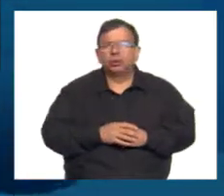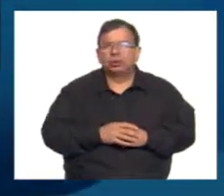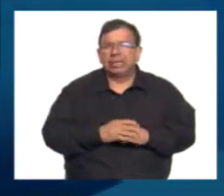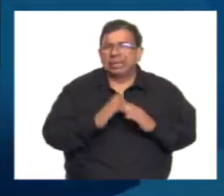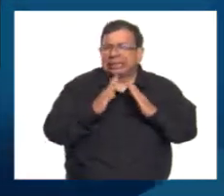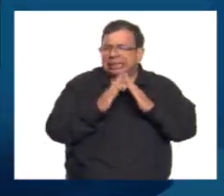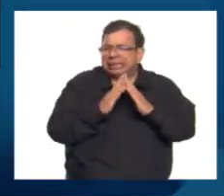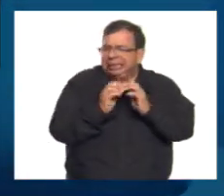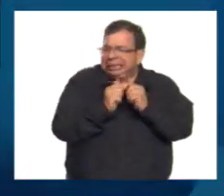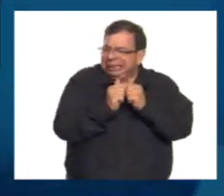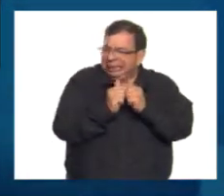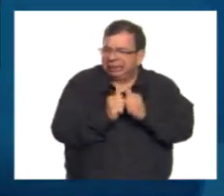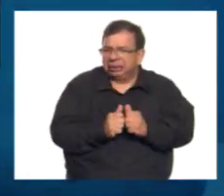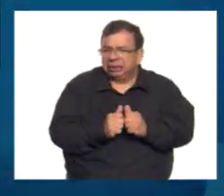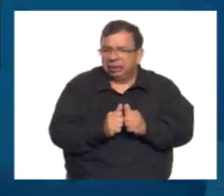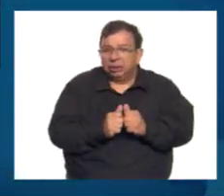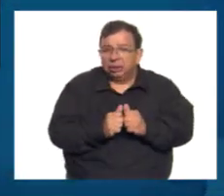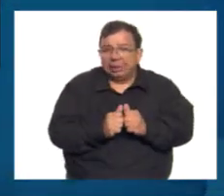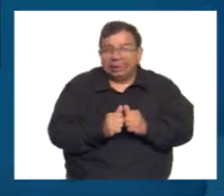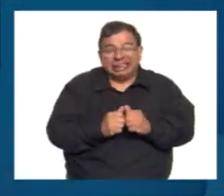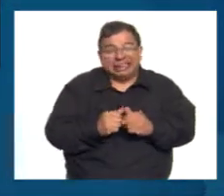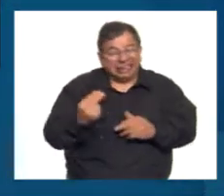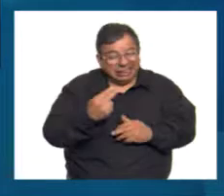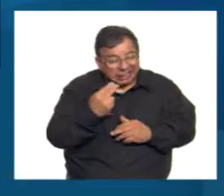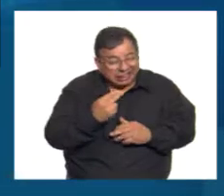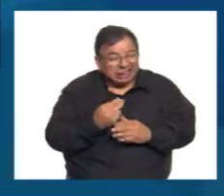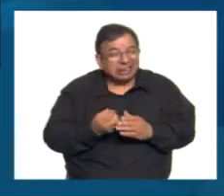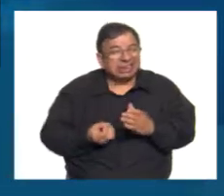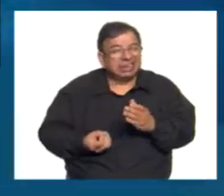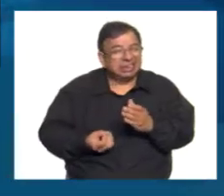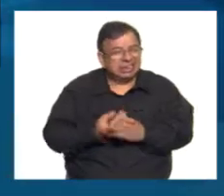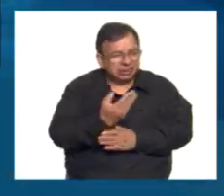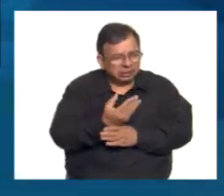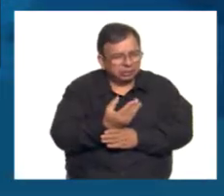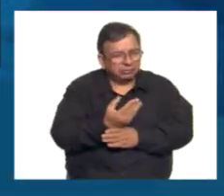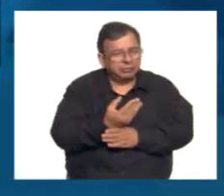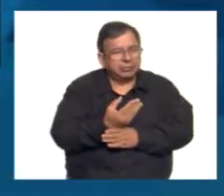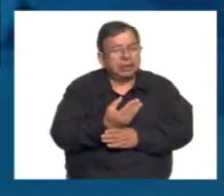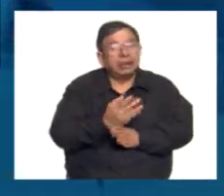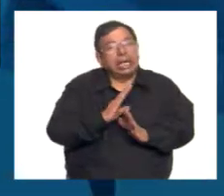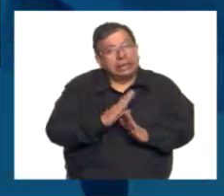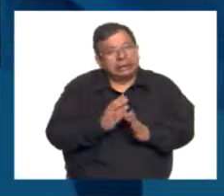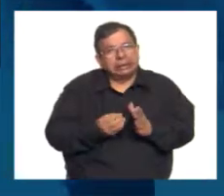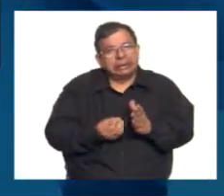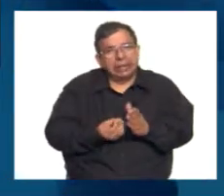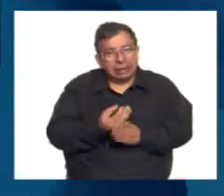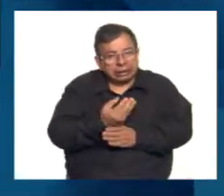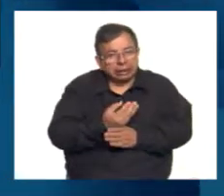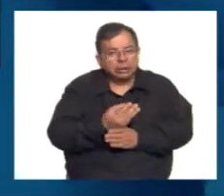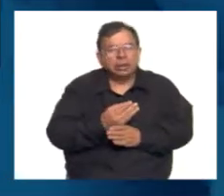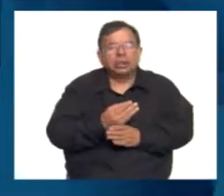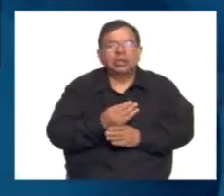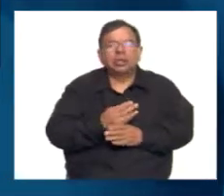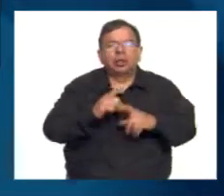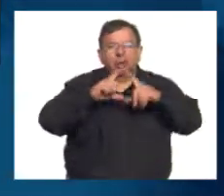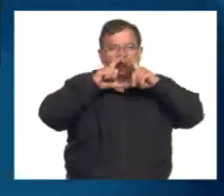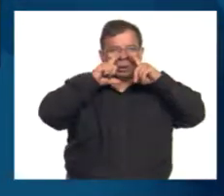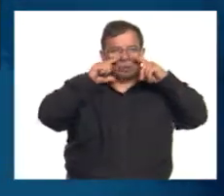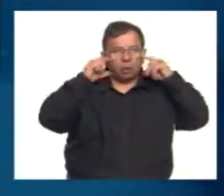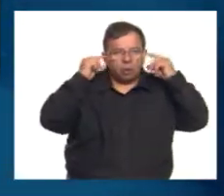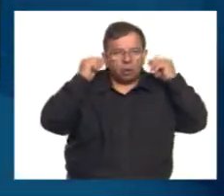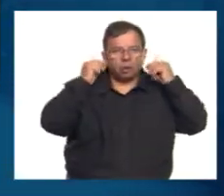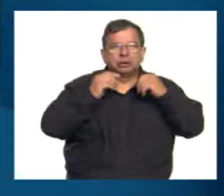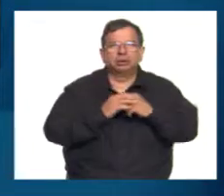no salir de casa a menos que sea muy necesario. Si lo haces, utiliza el